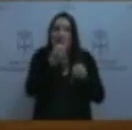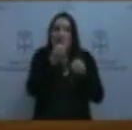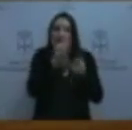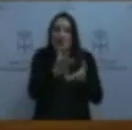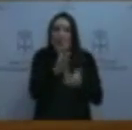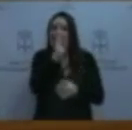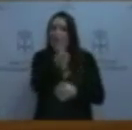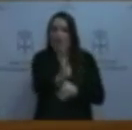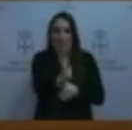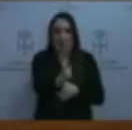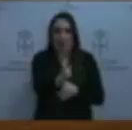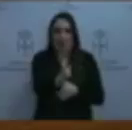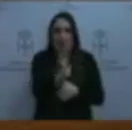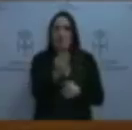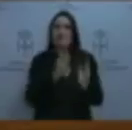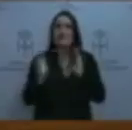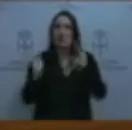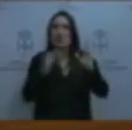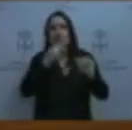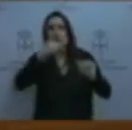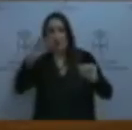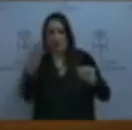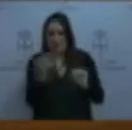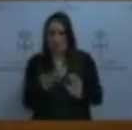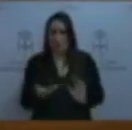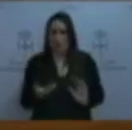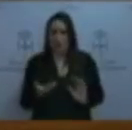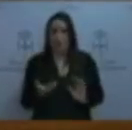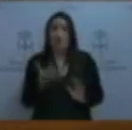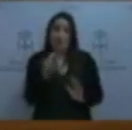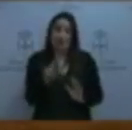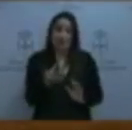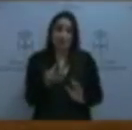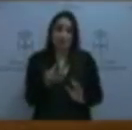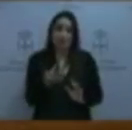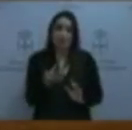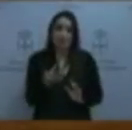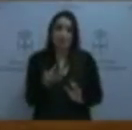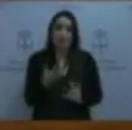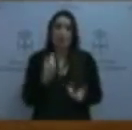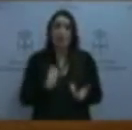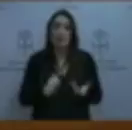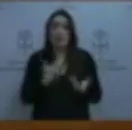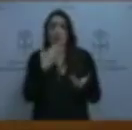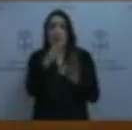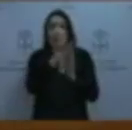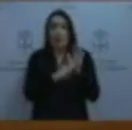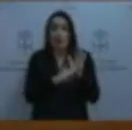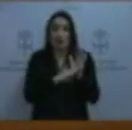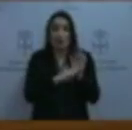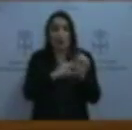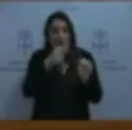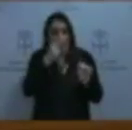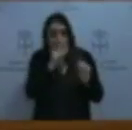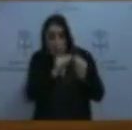forma directa y con plazos suficientes. En el mismo sentido, que los proyectos no productivos y de interés